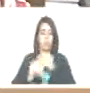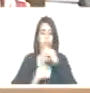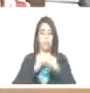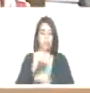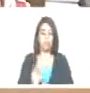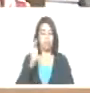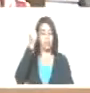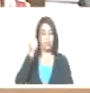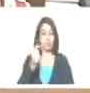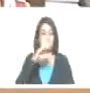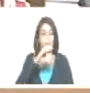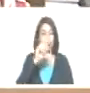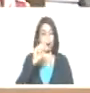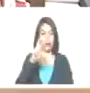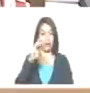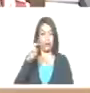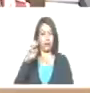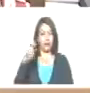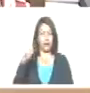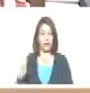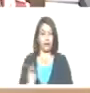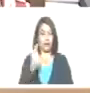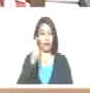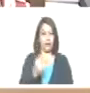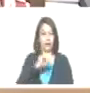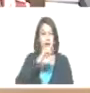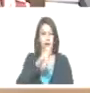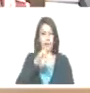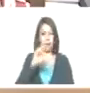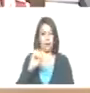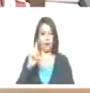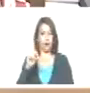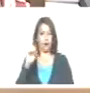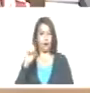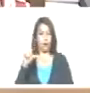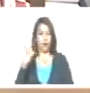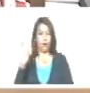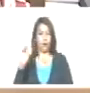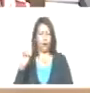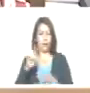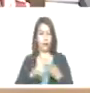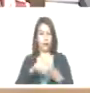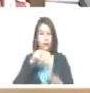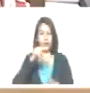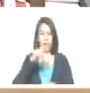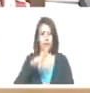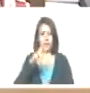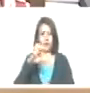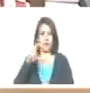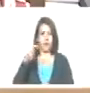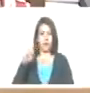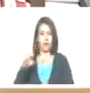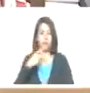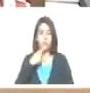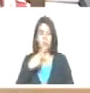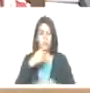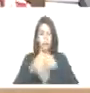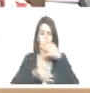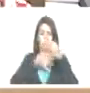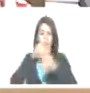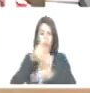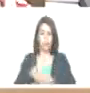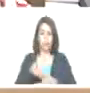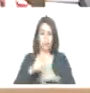Carmen Yurami Quintero y los diputados Rodolfo Crespo y René Coltat Vivas, mediante la cual remiten por